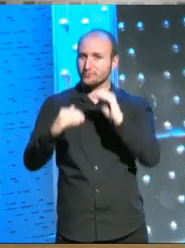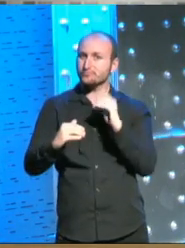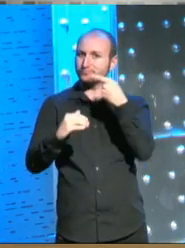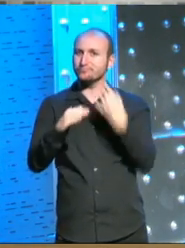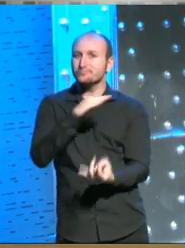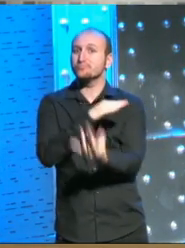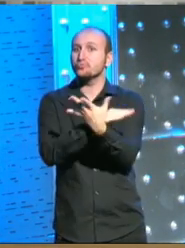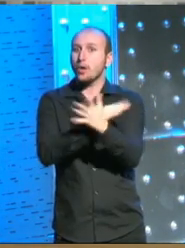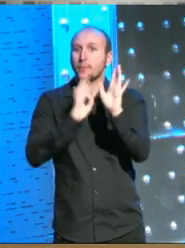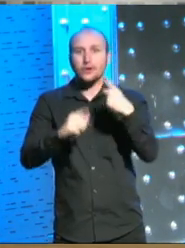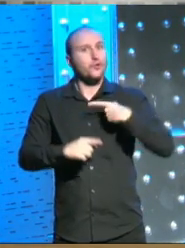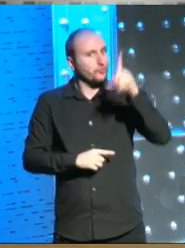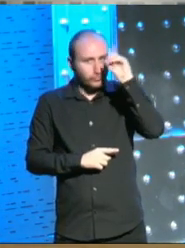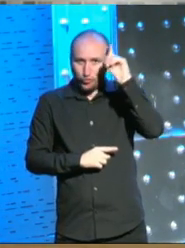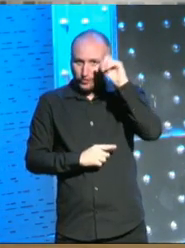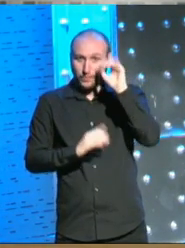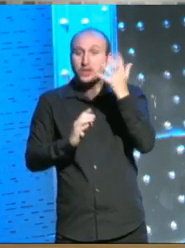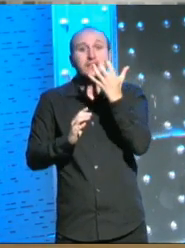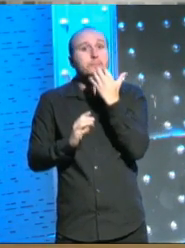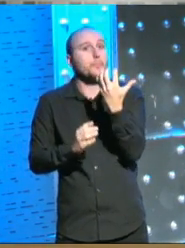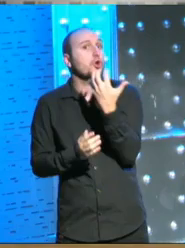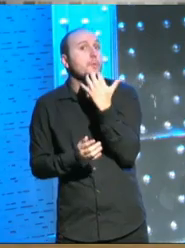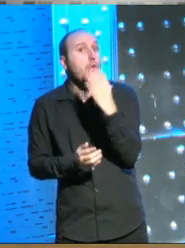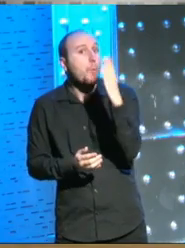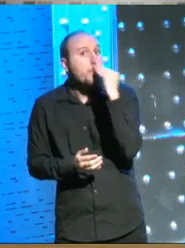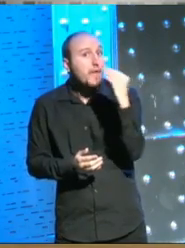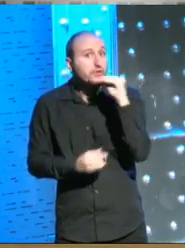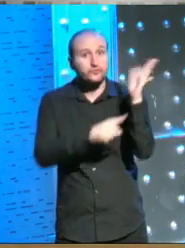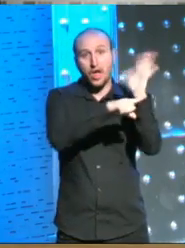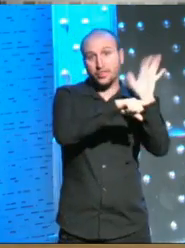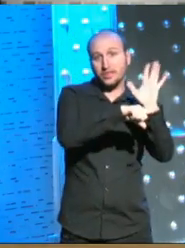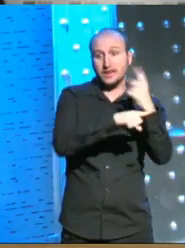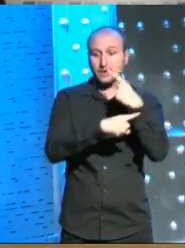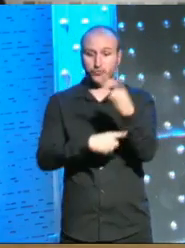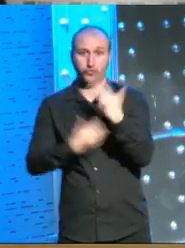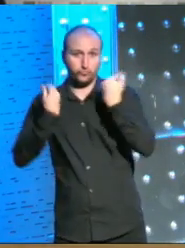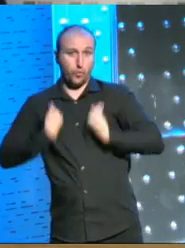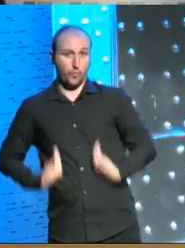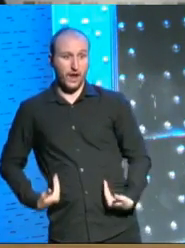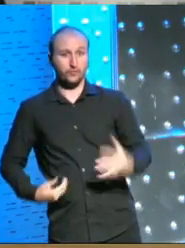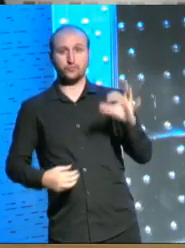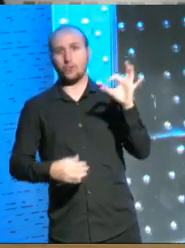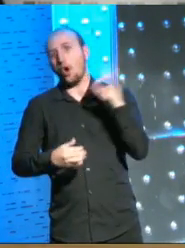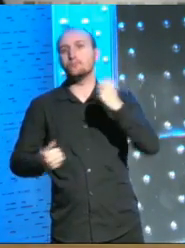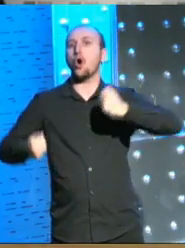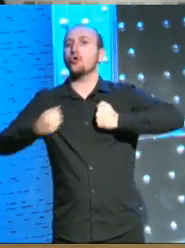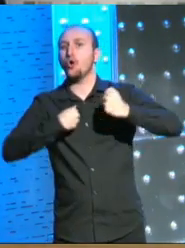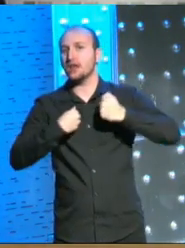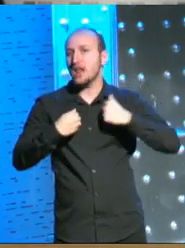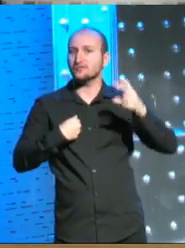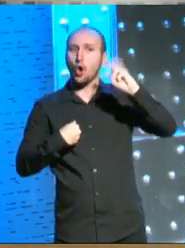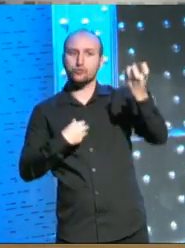sabemos si los perros ven el cine como nosotros, o los perros o los gorilas o